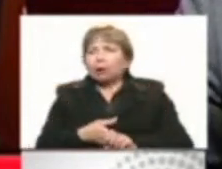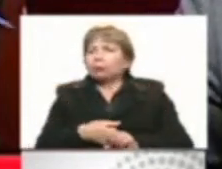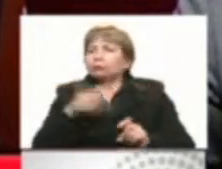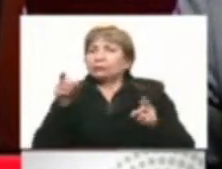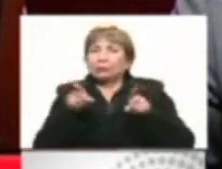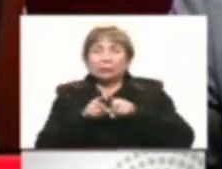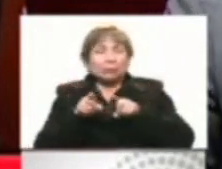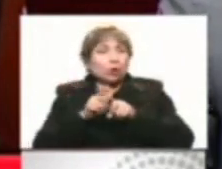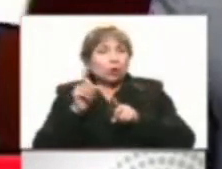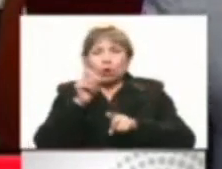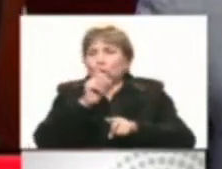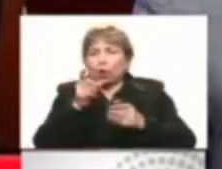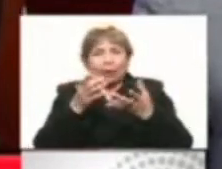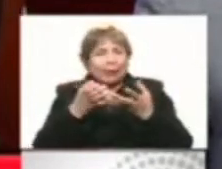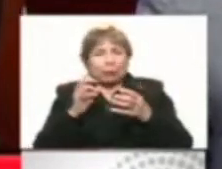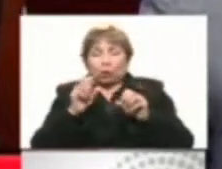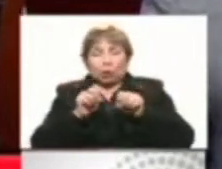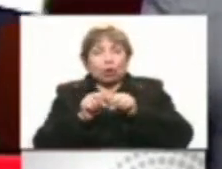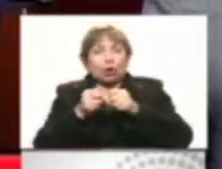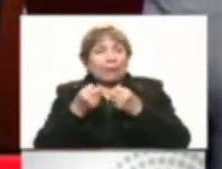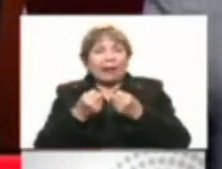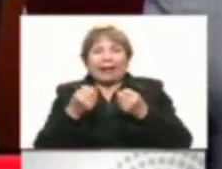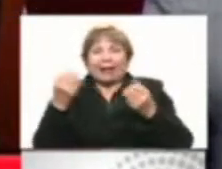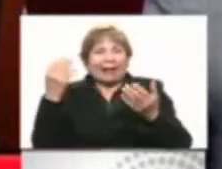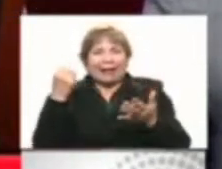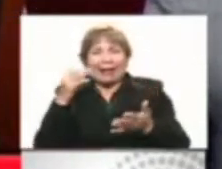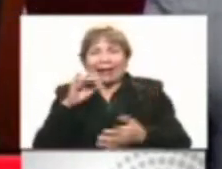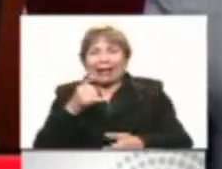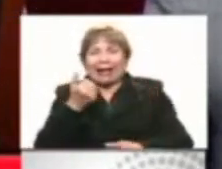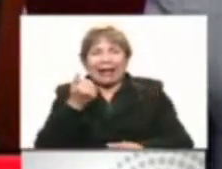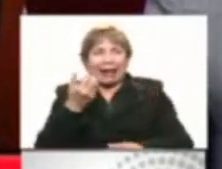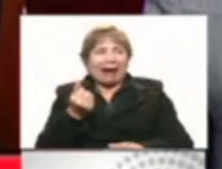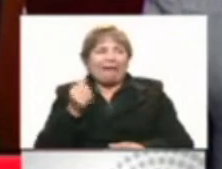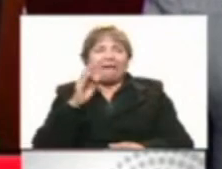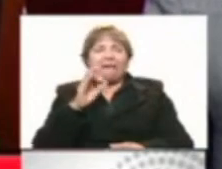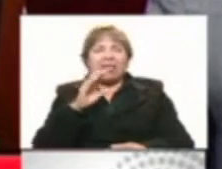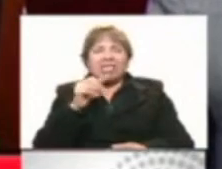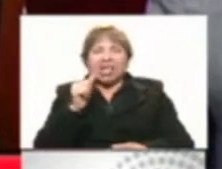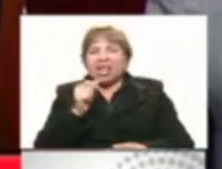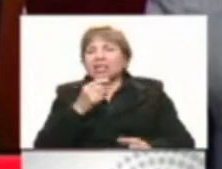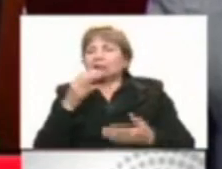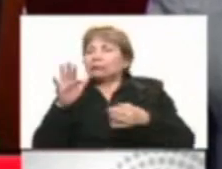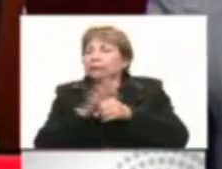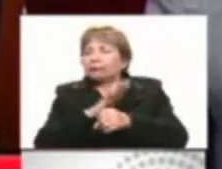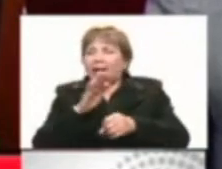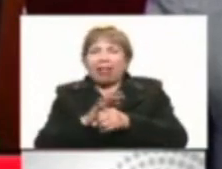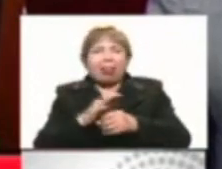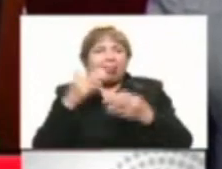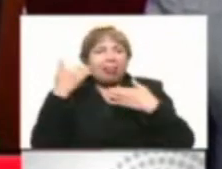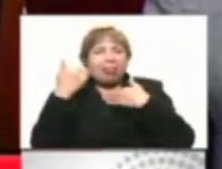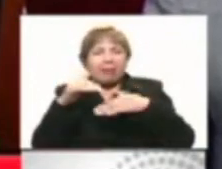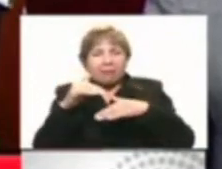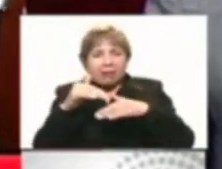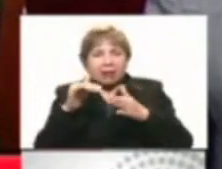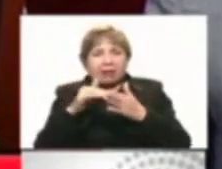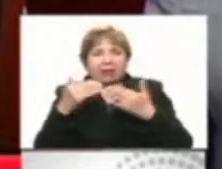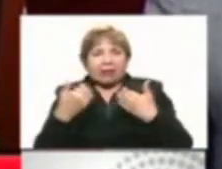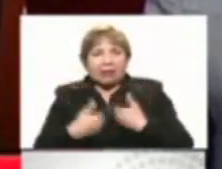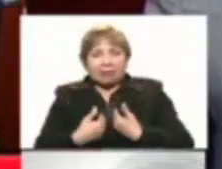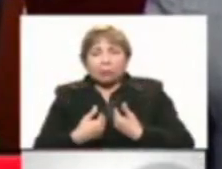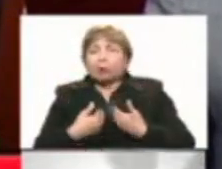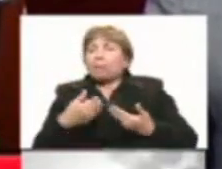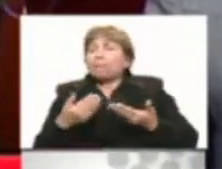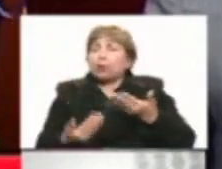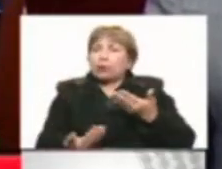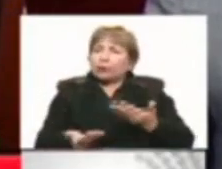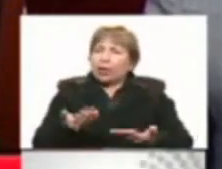no queremos y no vamos a romper la caja fiscal. No queremos y no vamos a rebasar los límites de déficit fiscal que tenemos. Por